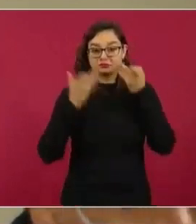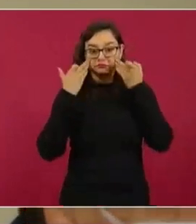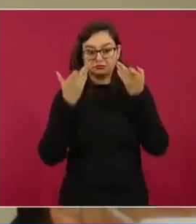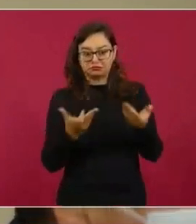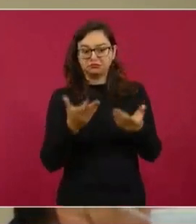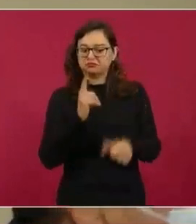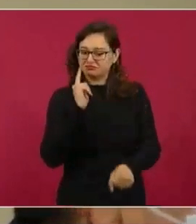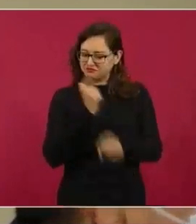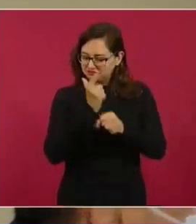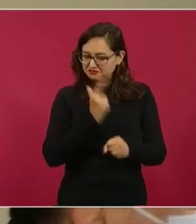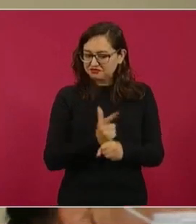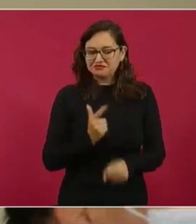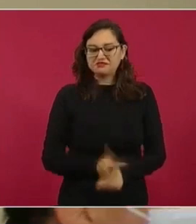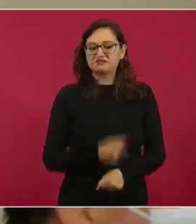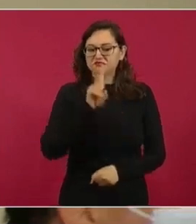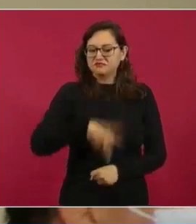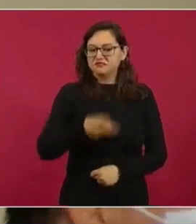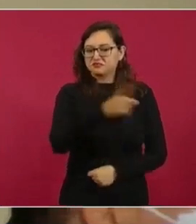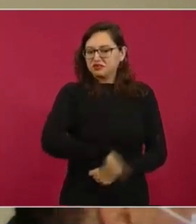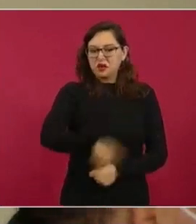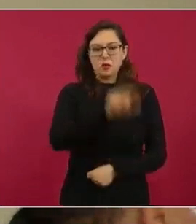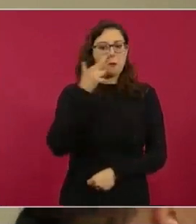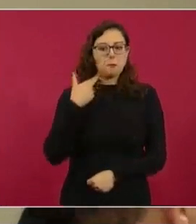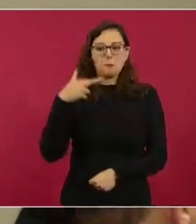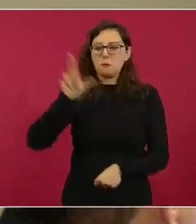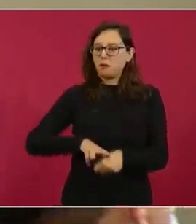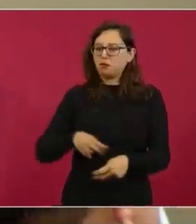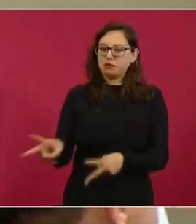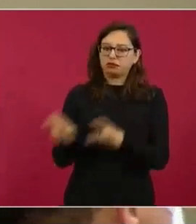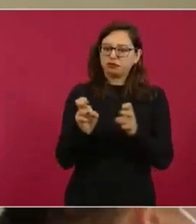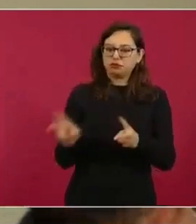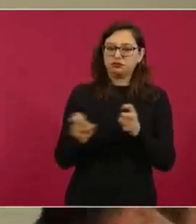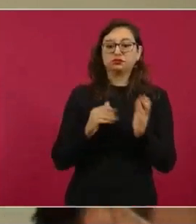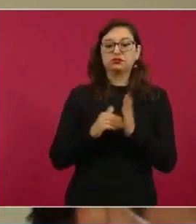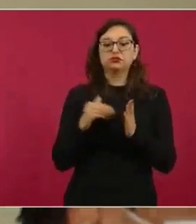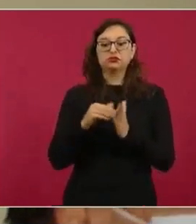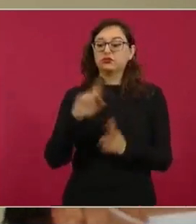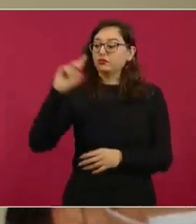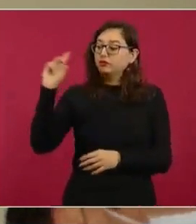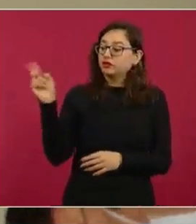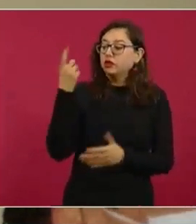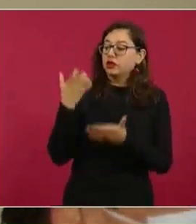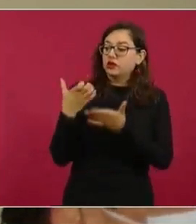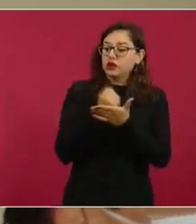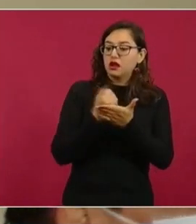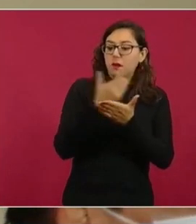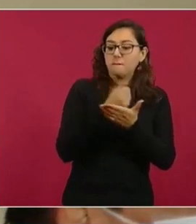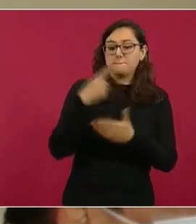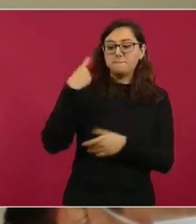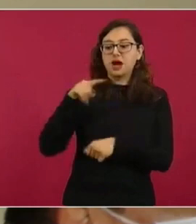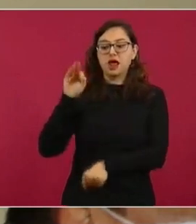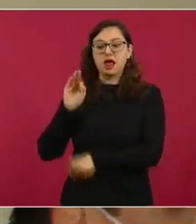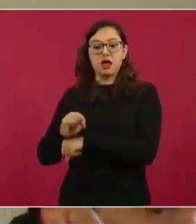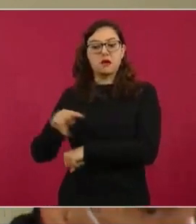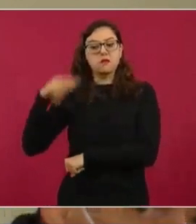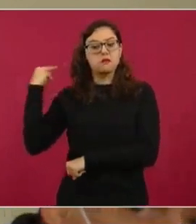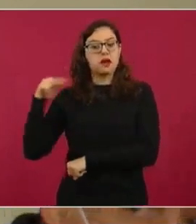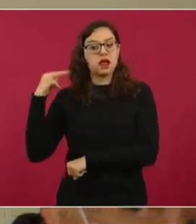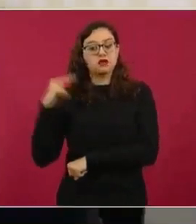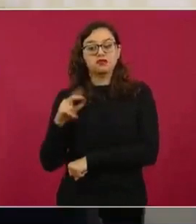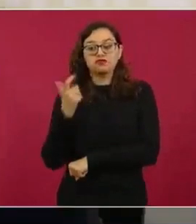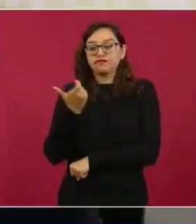trabajo y explotar las concesiones, generadores de millones de dólares de ingresos en beneficio de más de 10.000 familias veracruzanas. Hoy esa riqueza